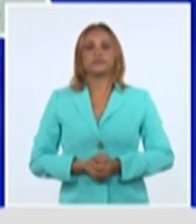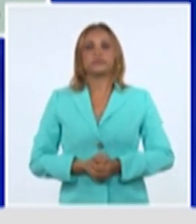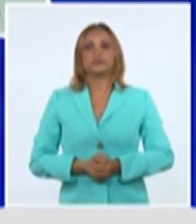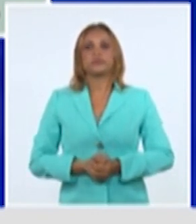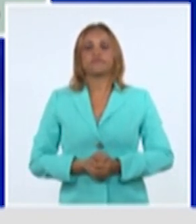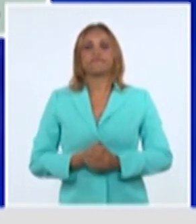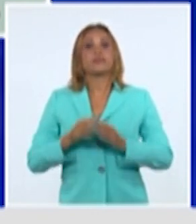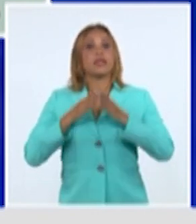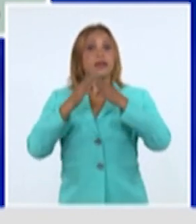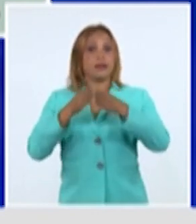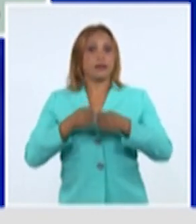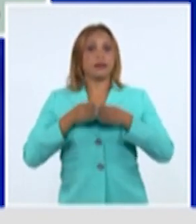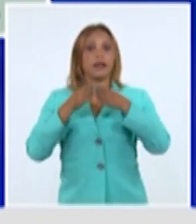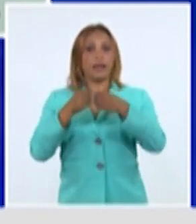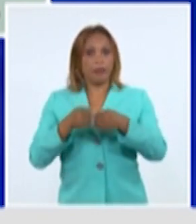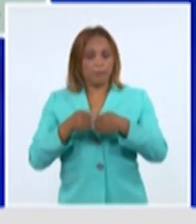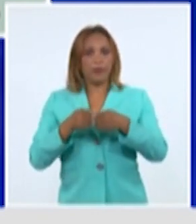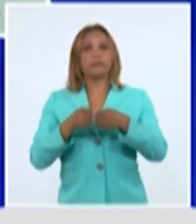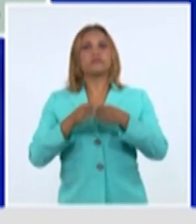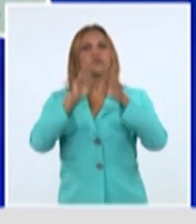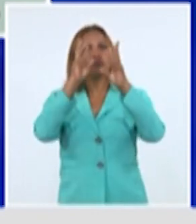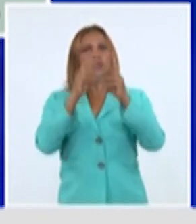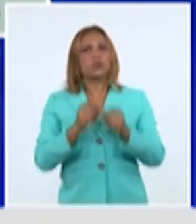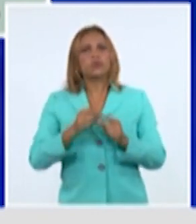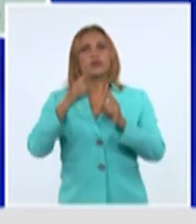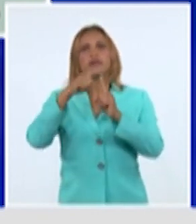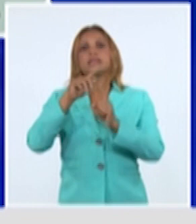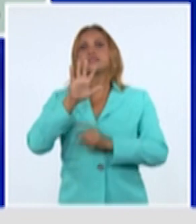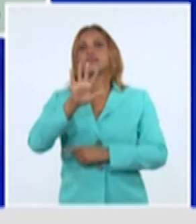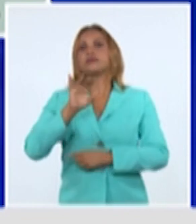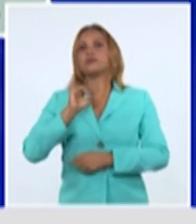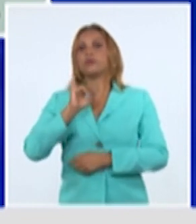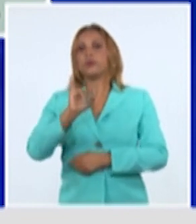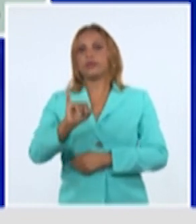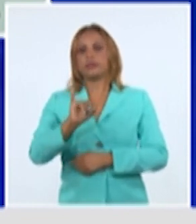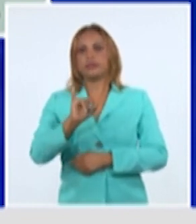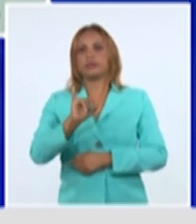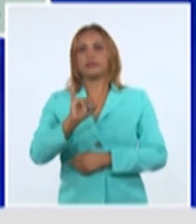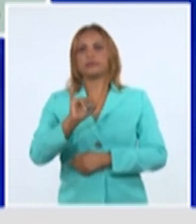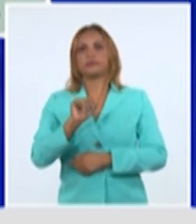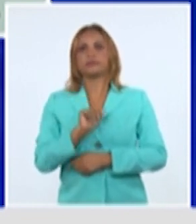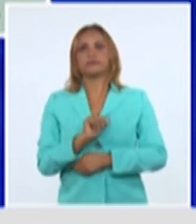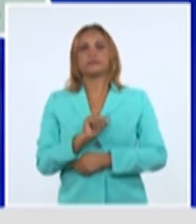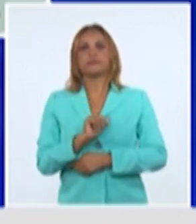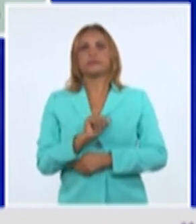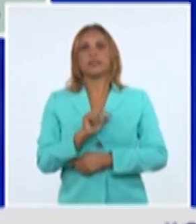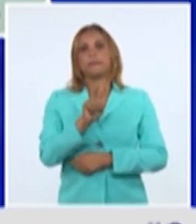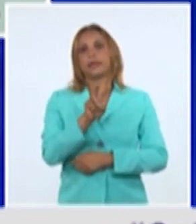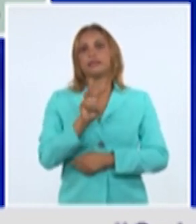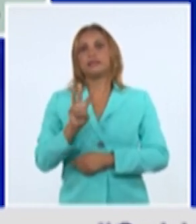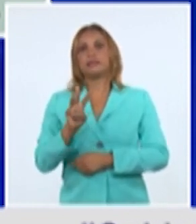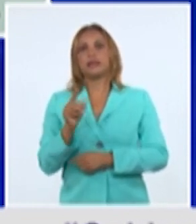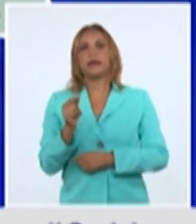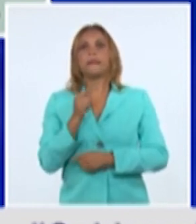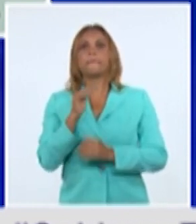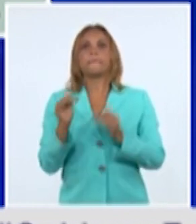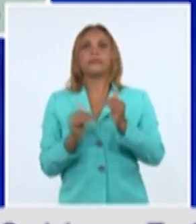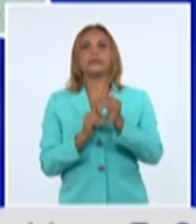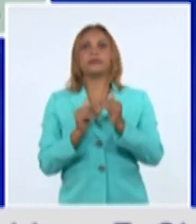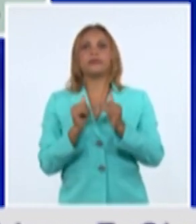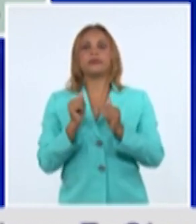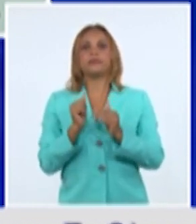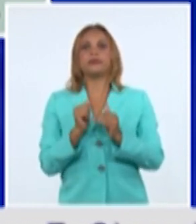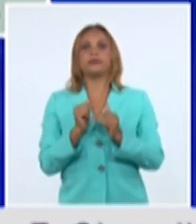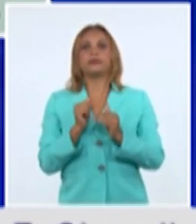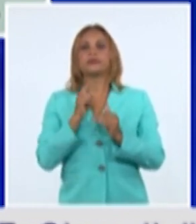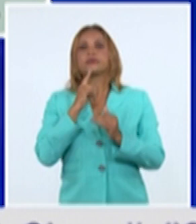Granma, con un total de 56 casos autóctonos, 23 casos menos en relación con el día anterior y